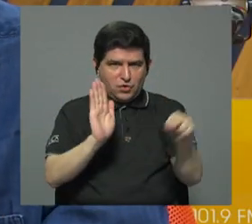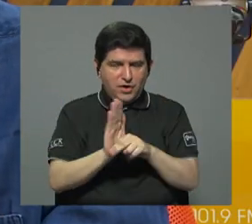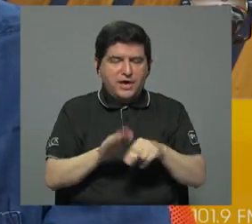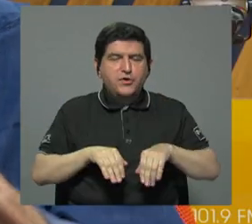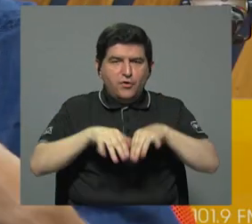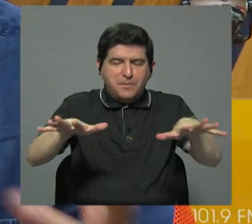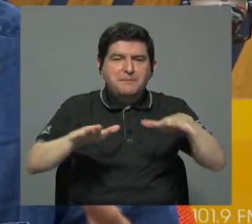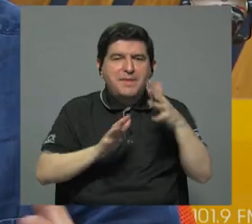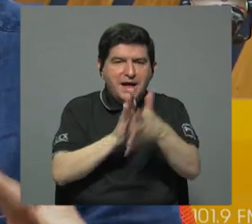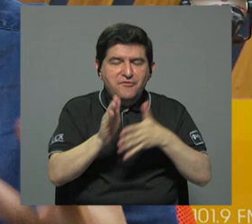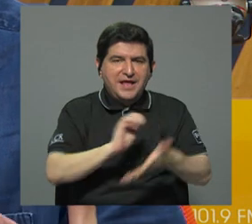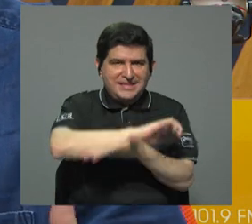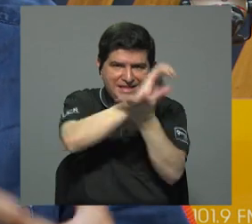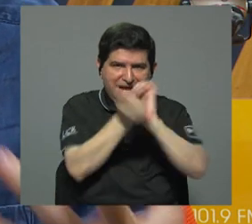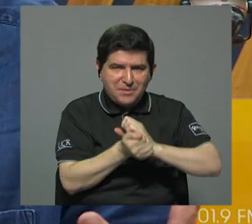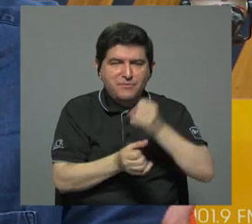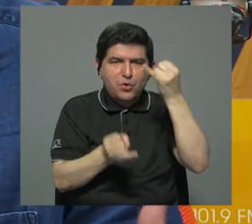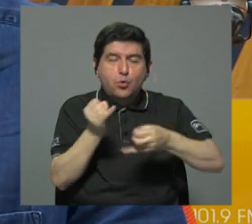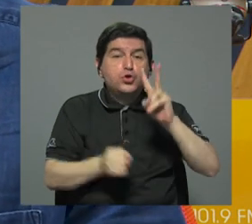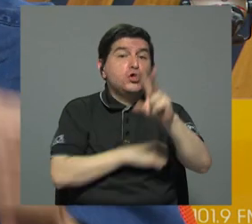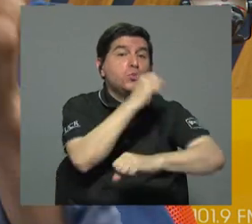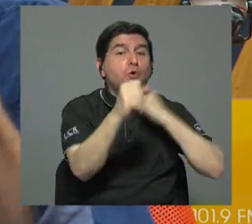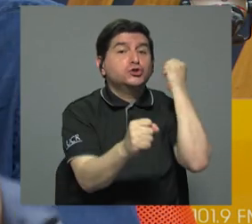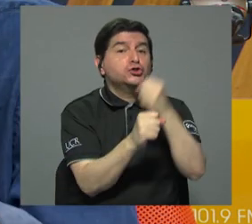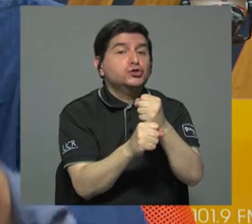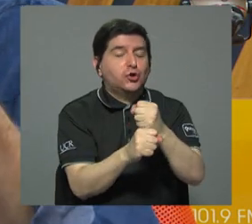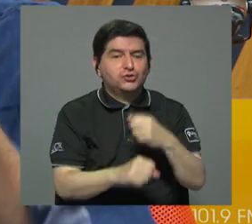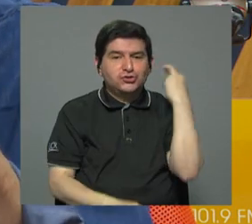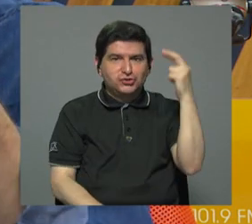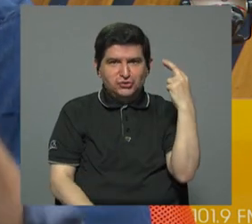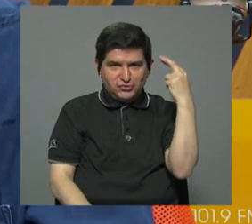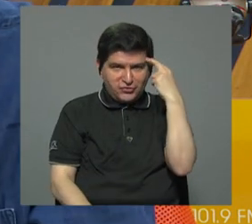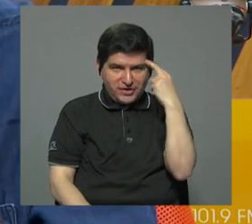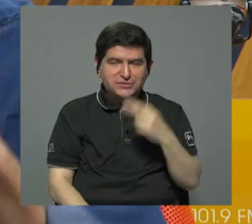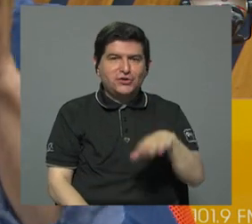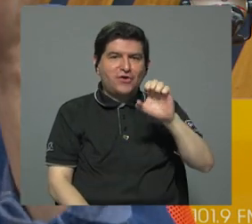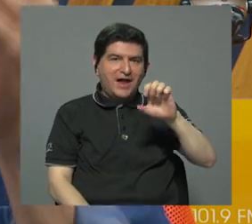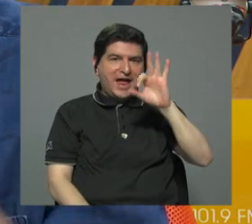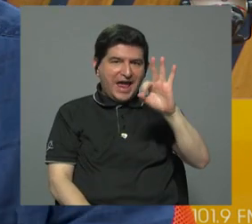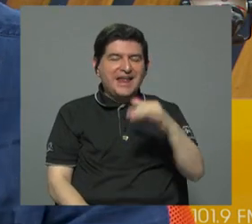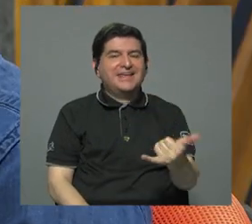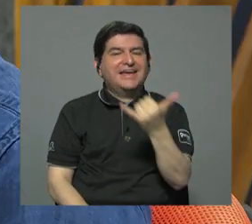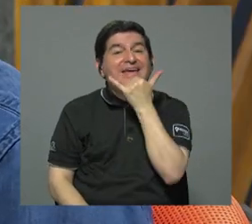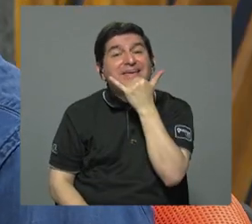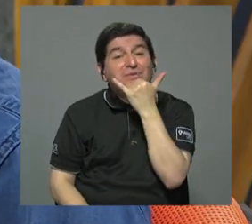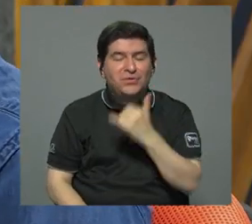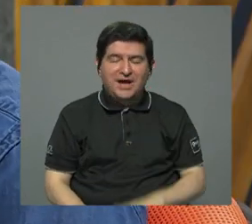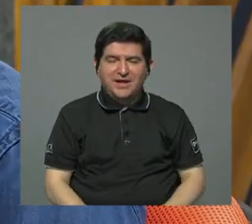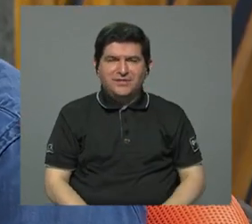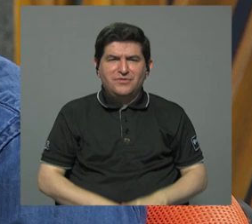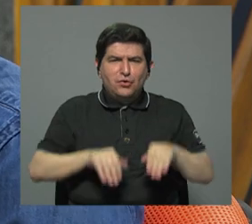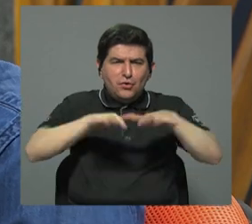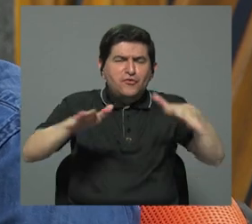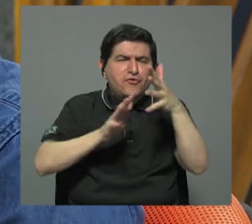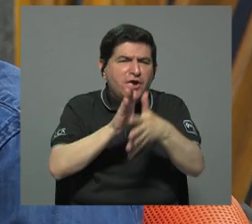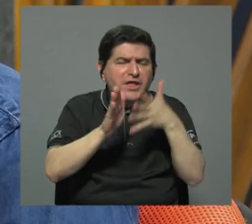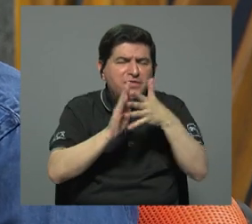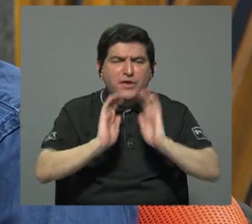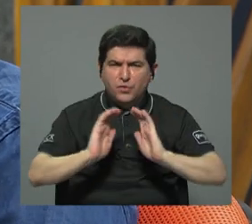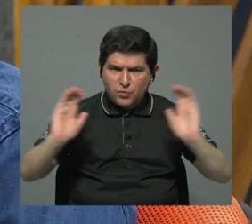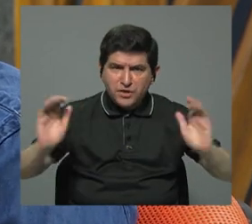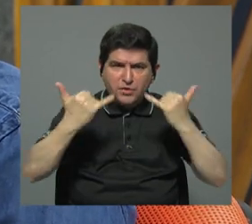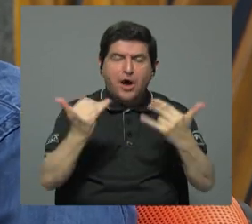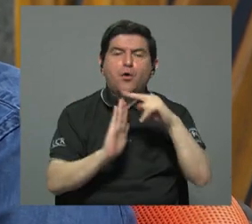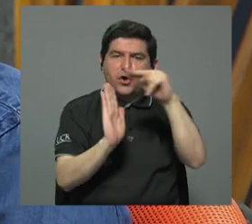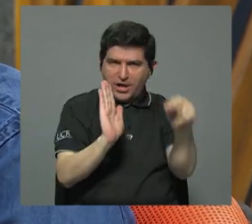red de cuido cambió en los últimos 2 años y por eso es que Eli Feinzeig está equivocado. La red de cuido infantil tiene actualmente